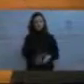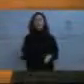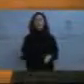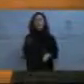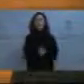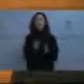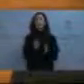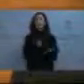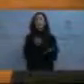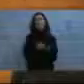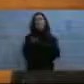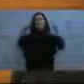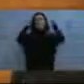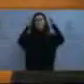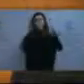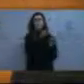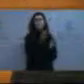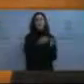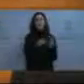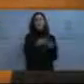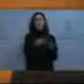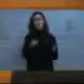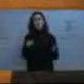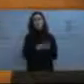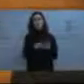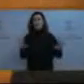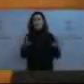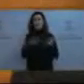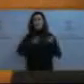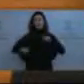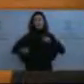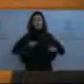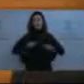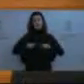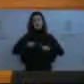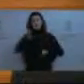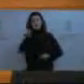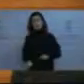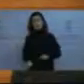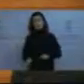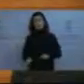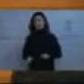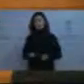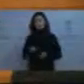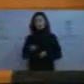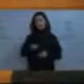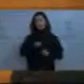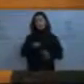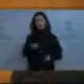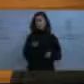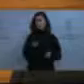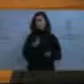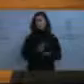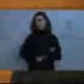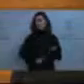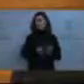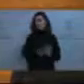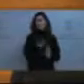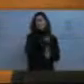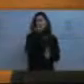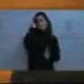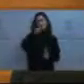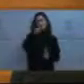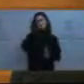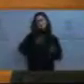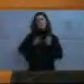había un plan de formación el 30 de marzo de 2010 y el gerente, yo creo que no se leen ni las contestaciones. Debía de saberlo de antemano porque empezó el máster en